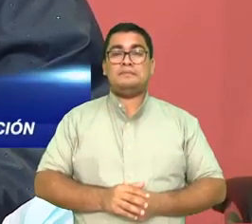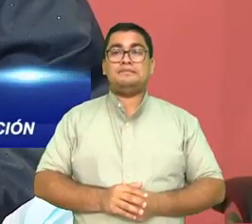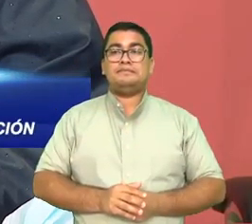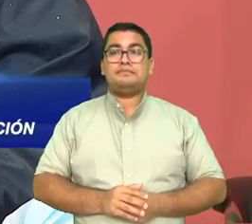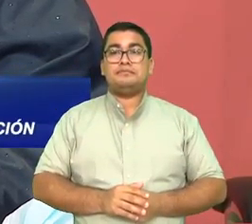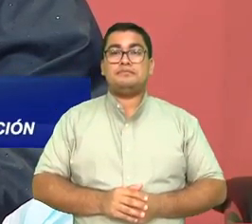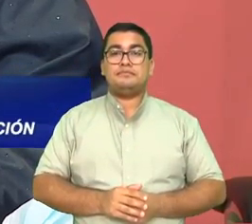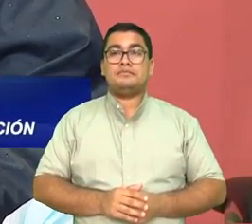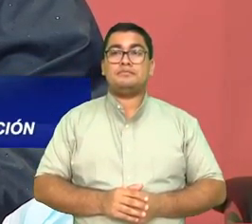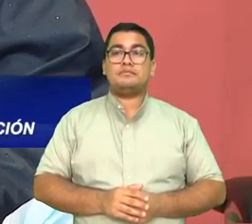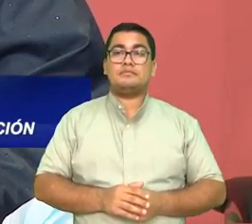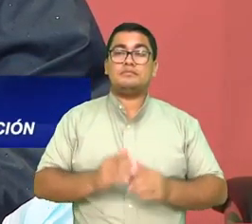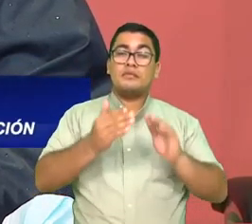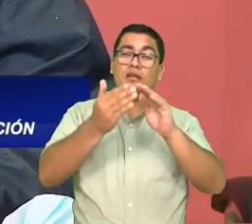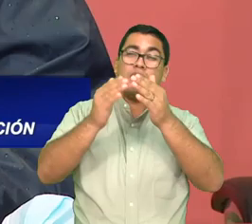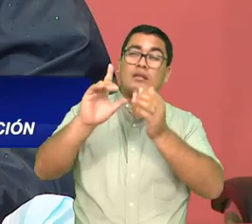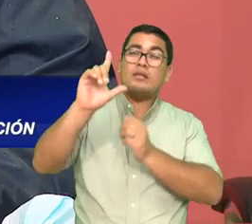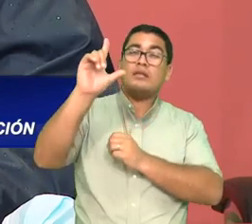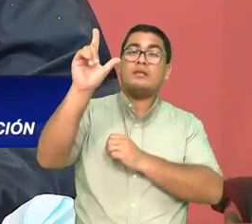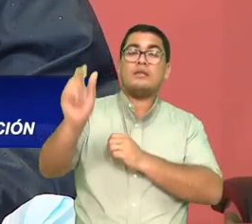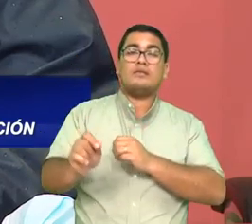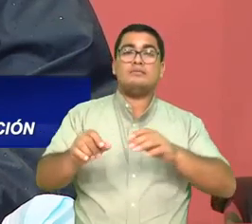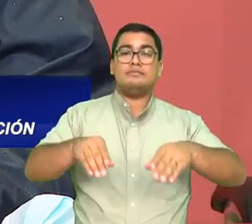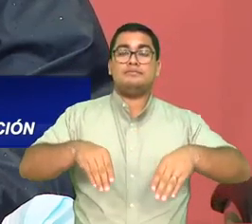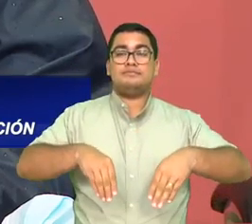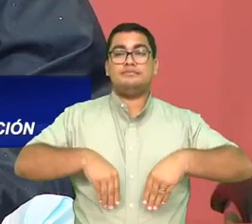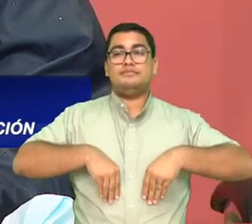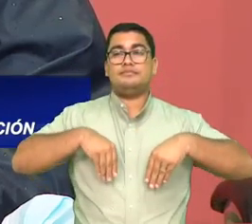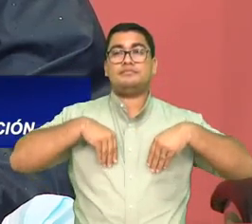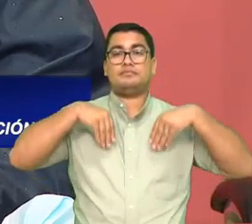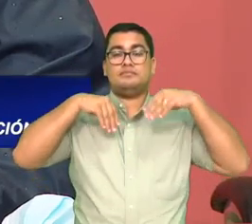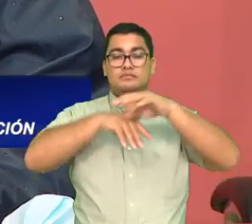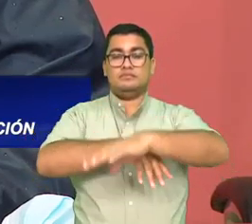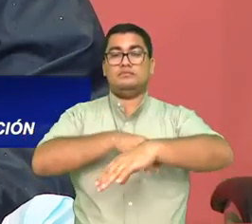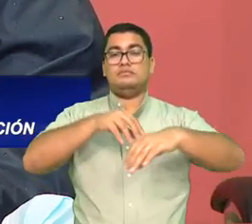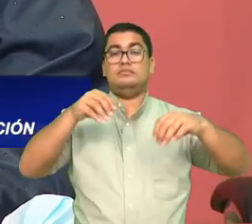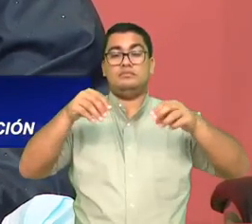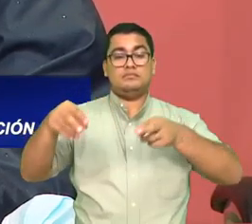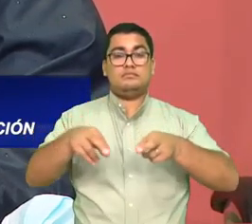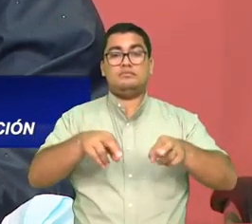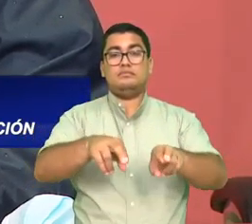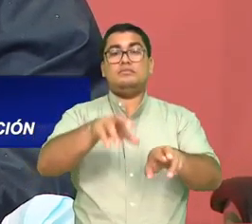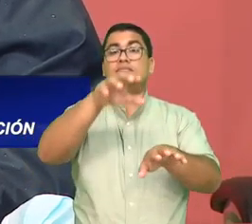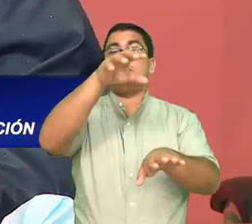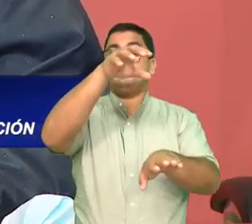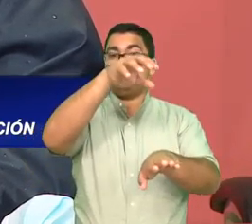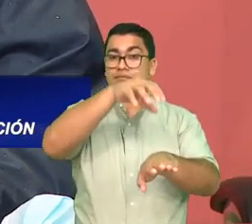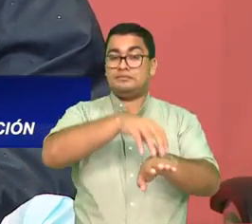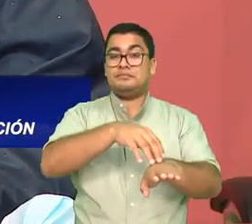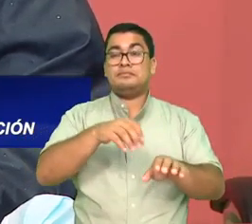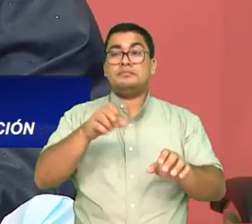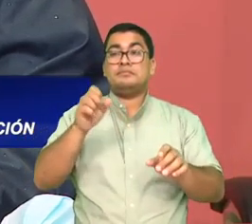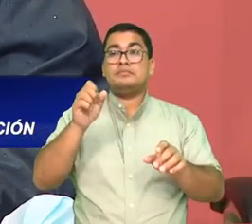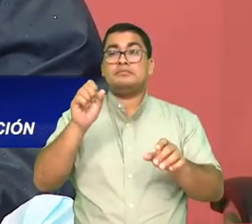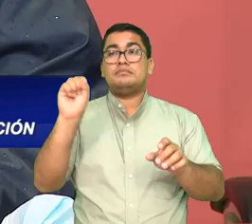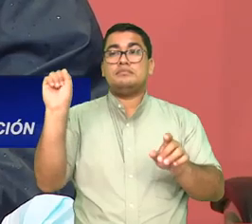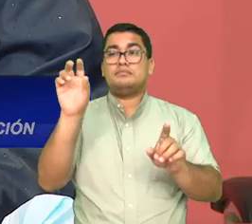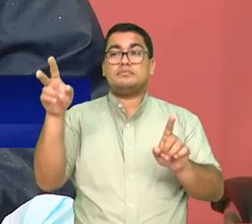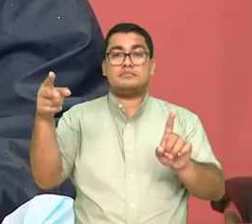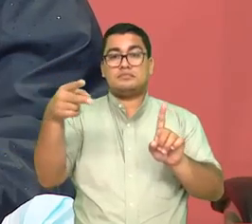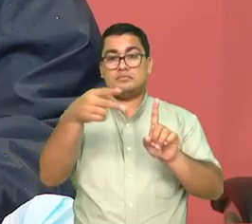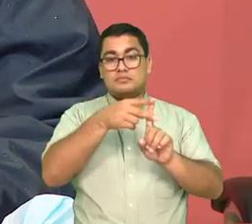comunidades rurales de Jinotega, en Morrito, Río San Juan, en San Rafael del Sur, en